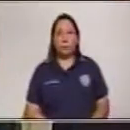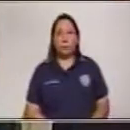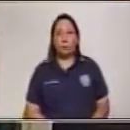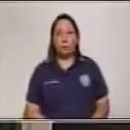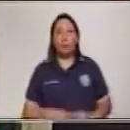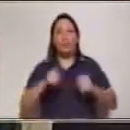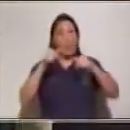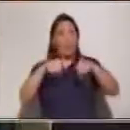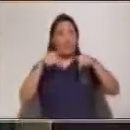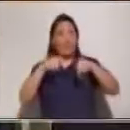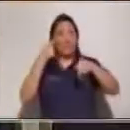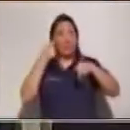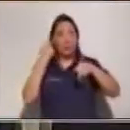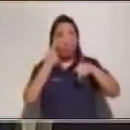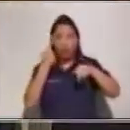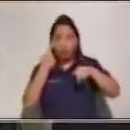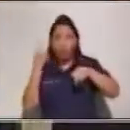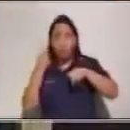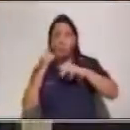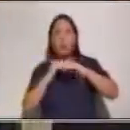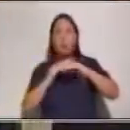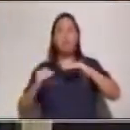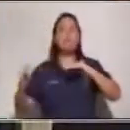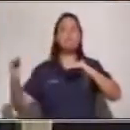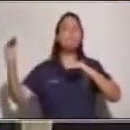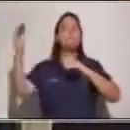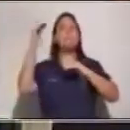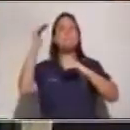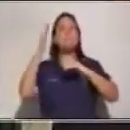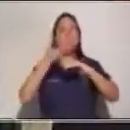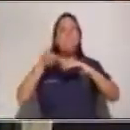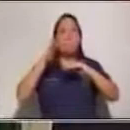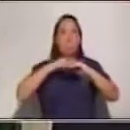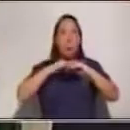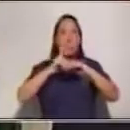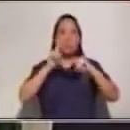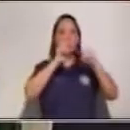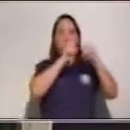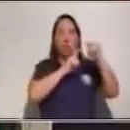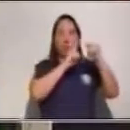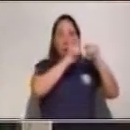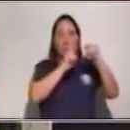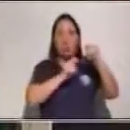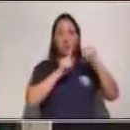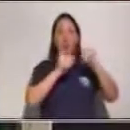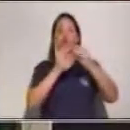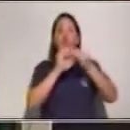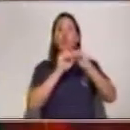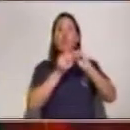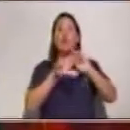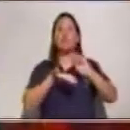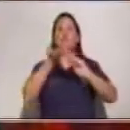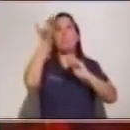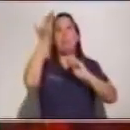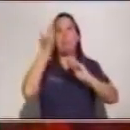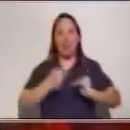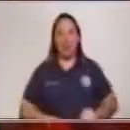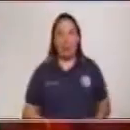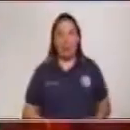Y vamos a buscar el máximo común divisor